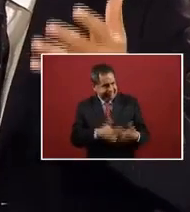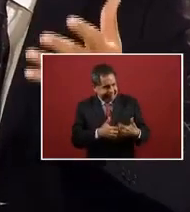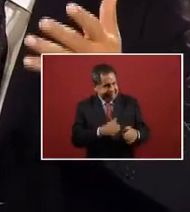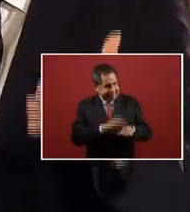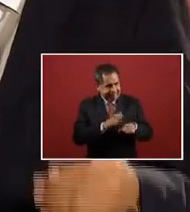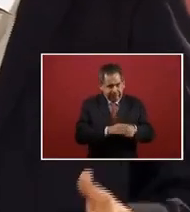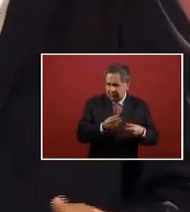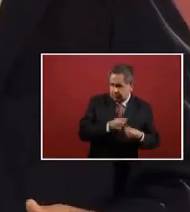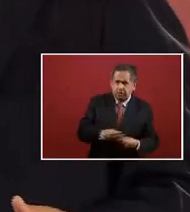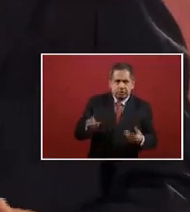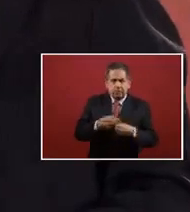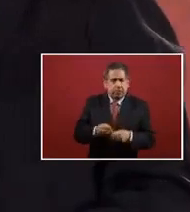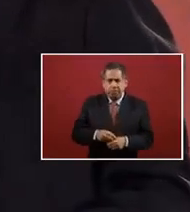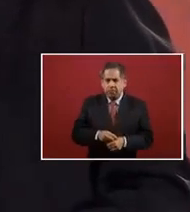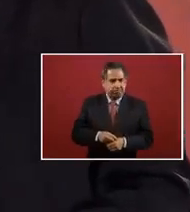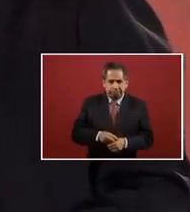darle